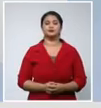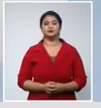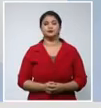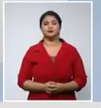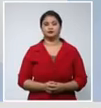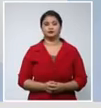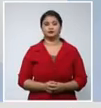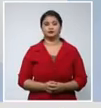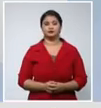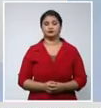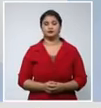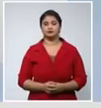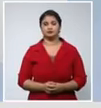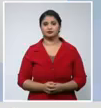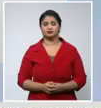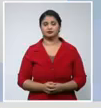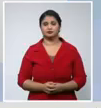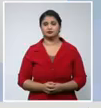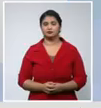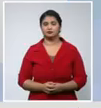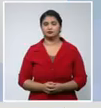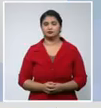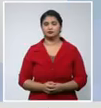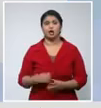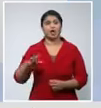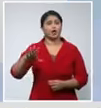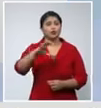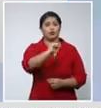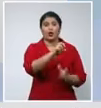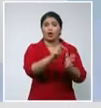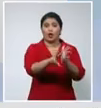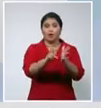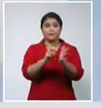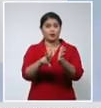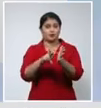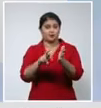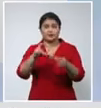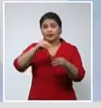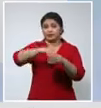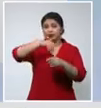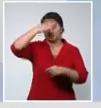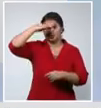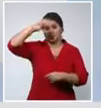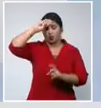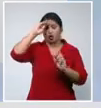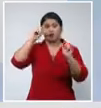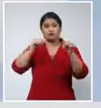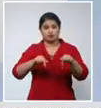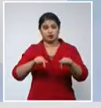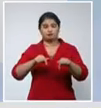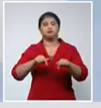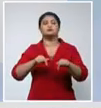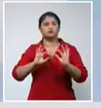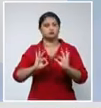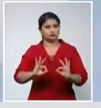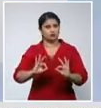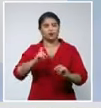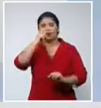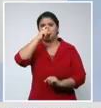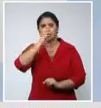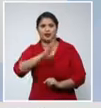Todas las provincias confirman casos en las edades pediátricas, excepto Ciego de